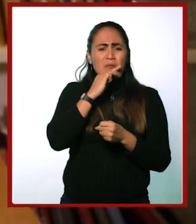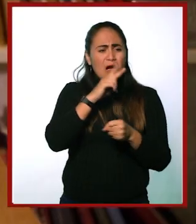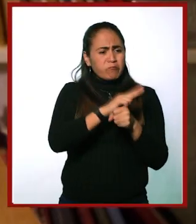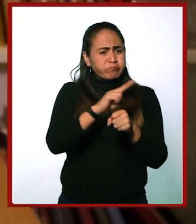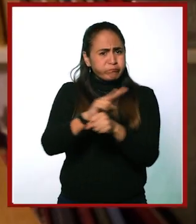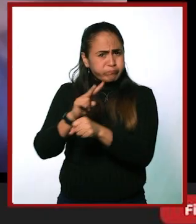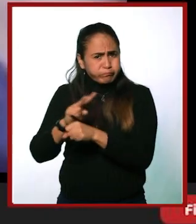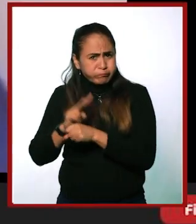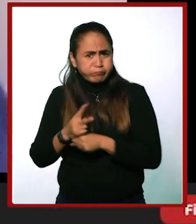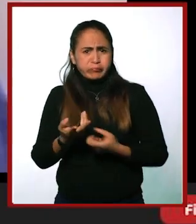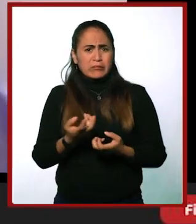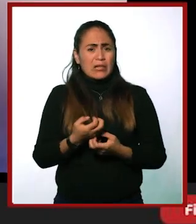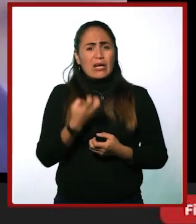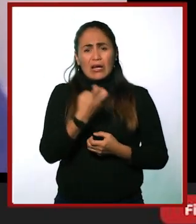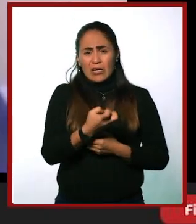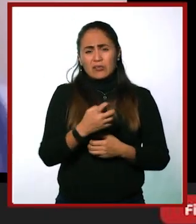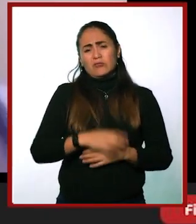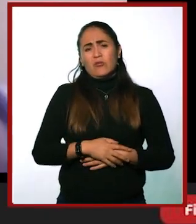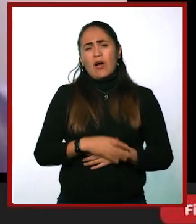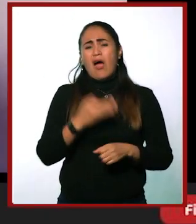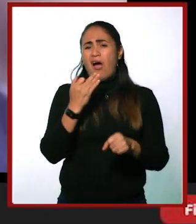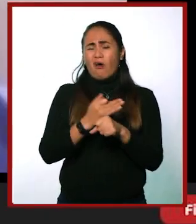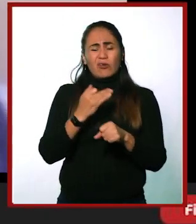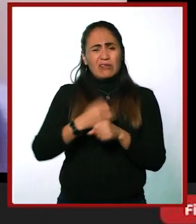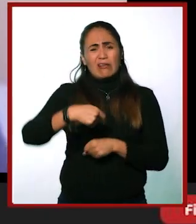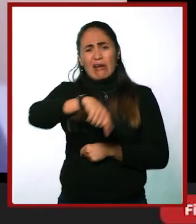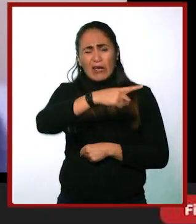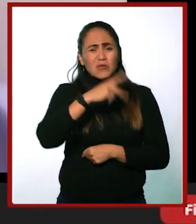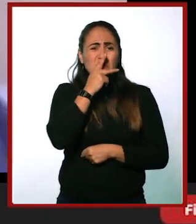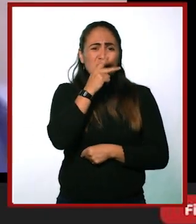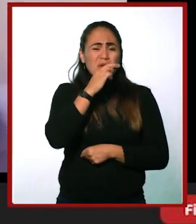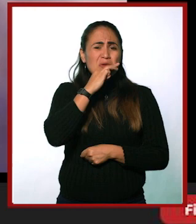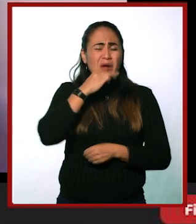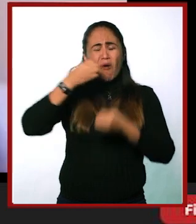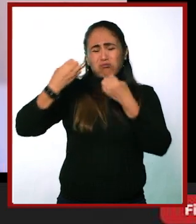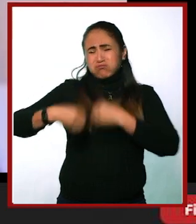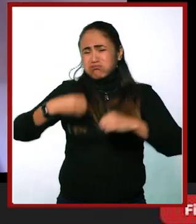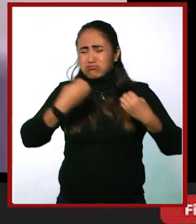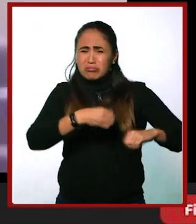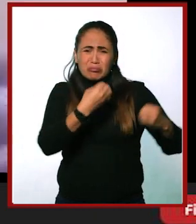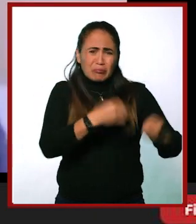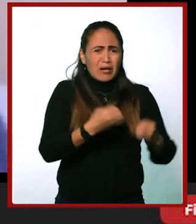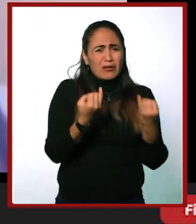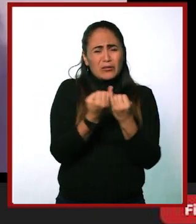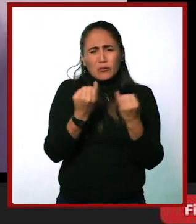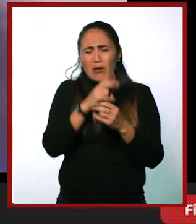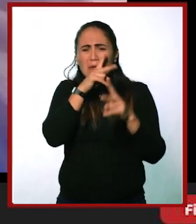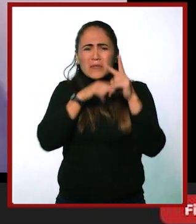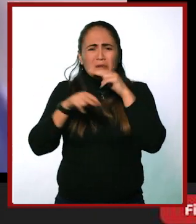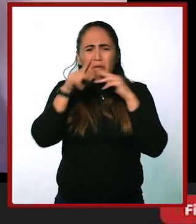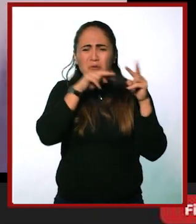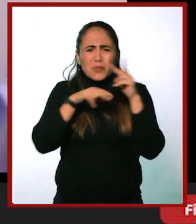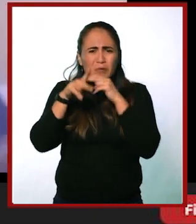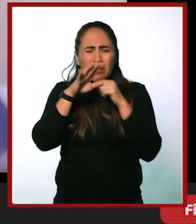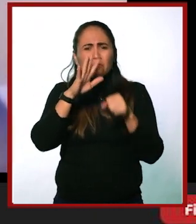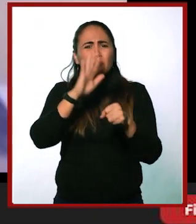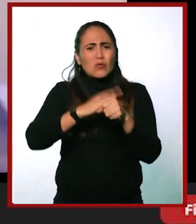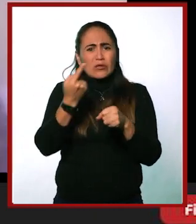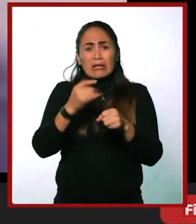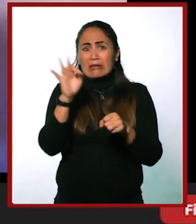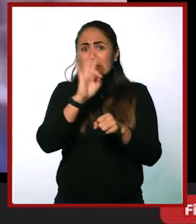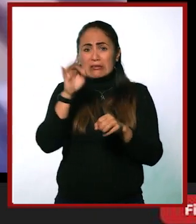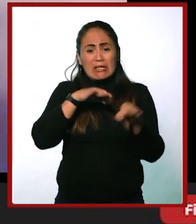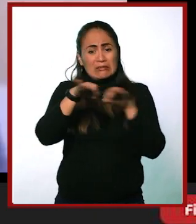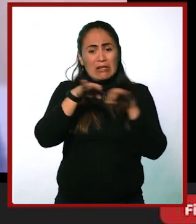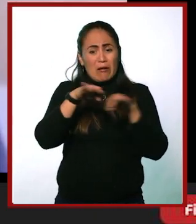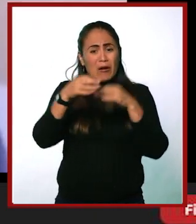porque Claro. están obviamente rebasados con una serie de actividades, además de estar preocupados por la pérdida